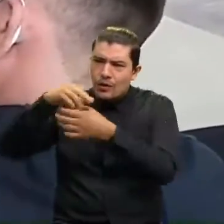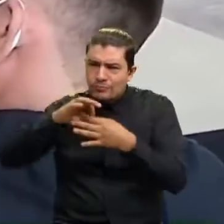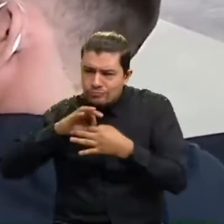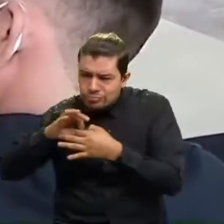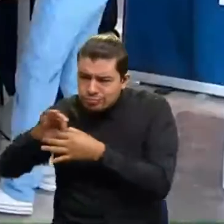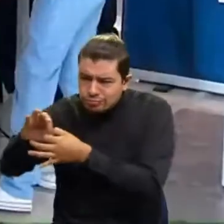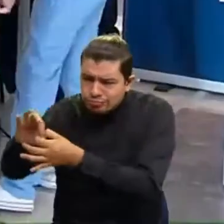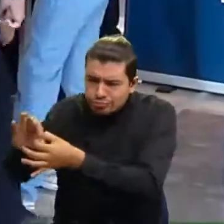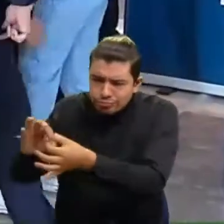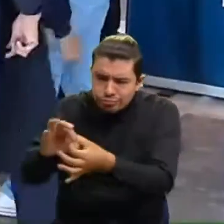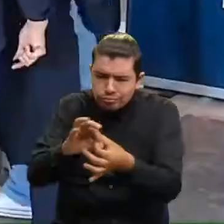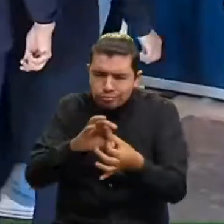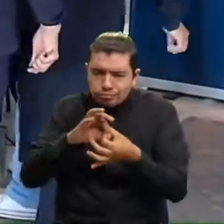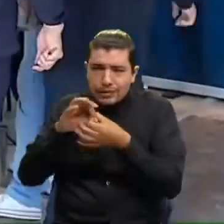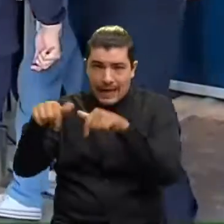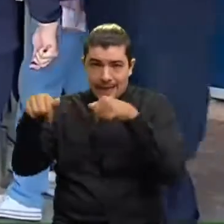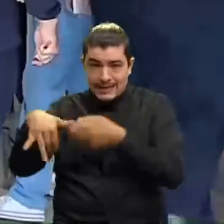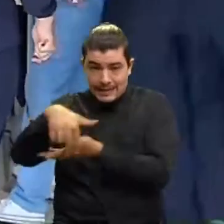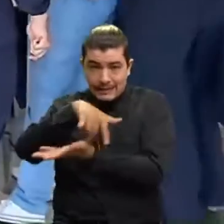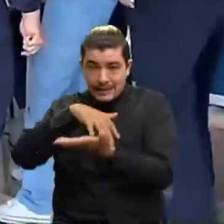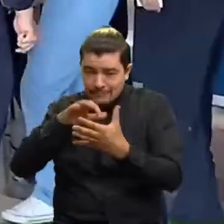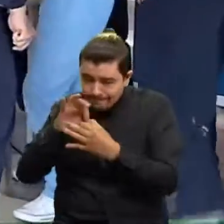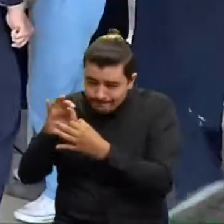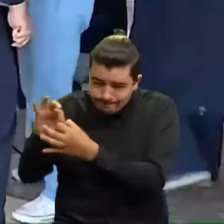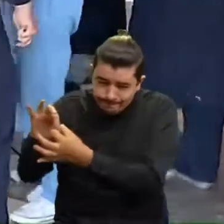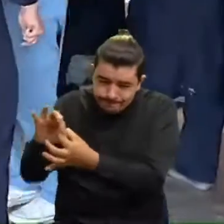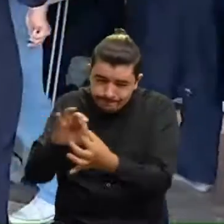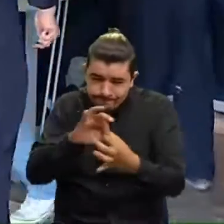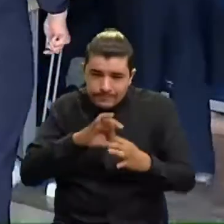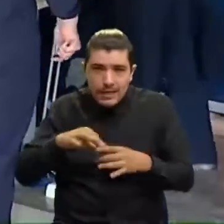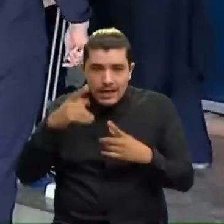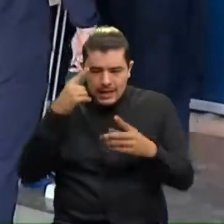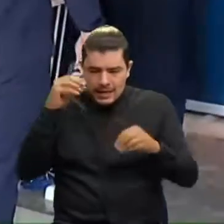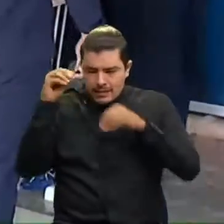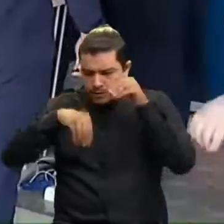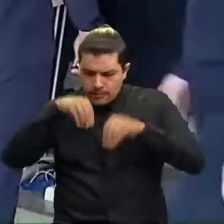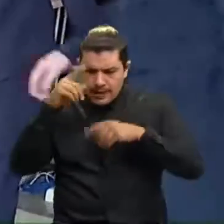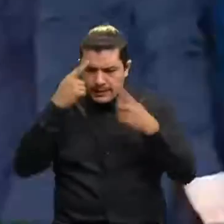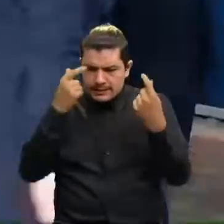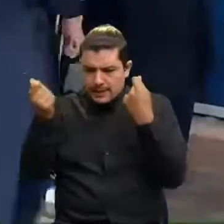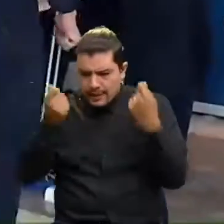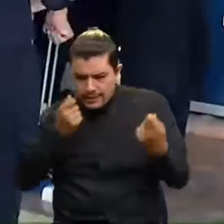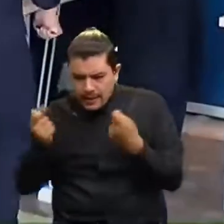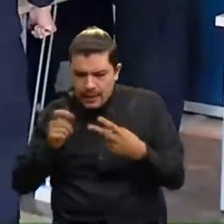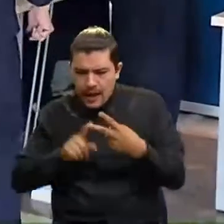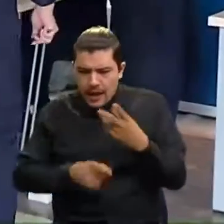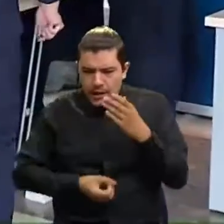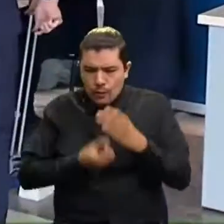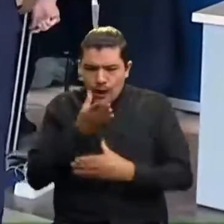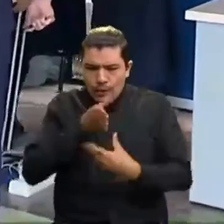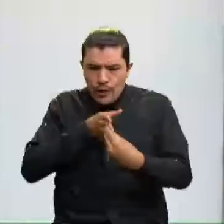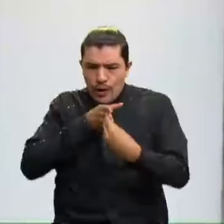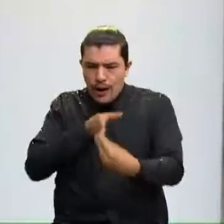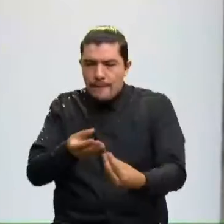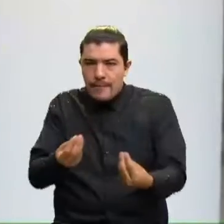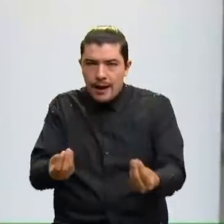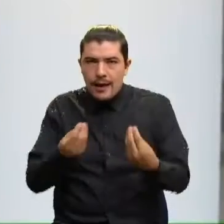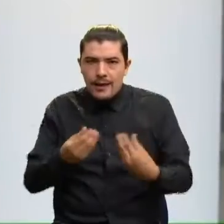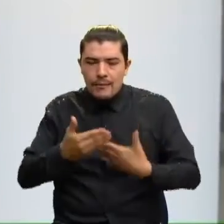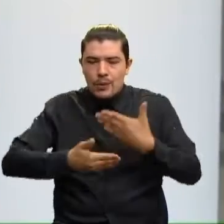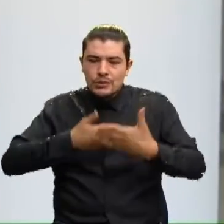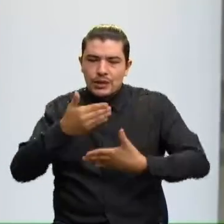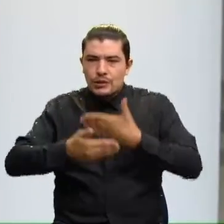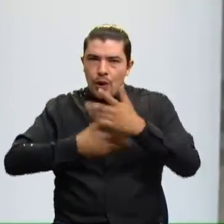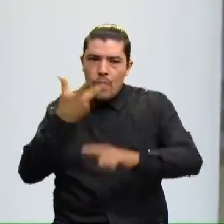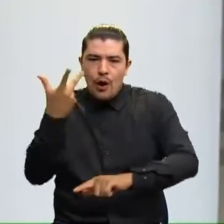las provincias de nuestro departamento, realizando más estrategias, impulsando nuevas metodologías para darle celeridad